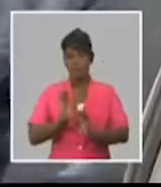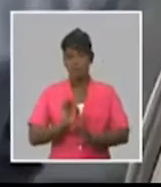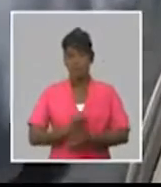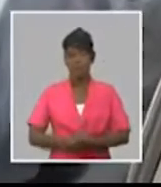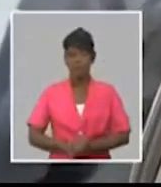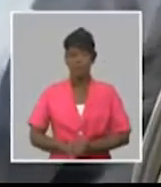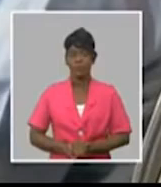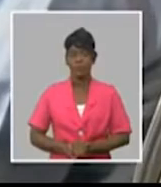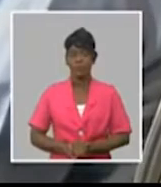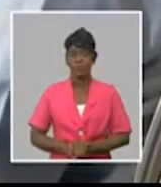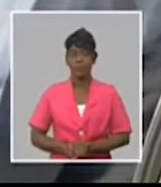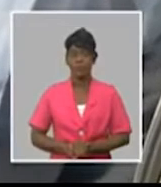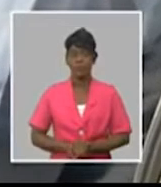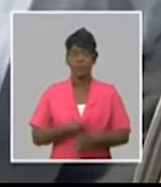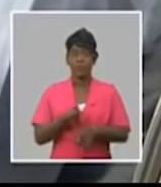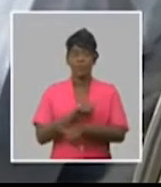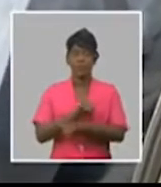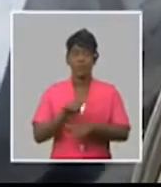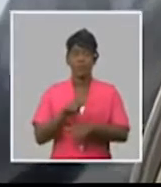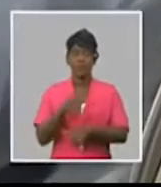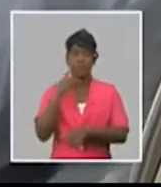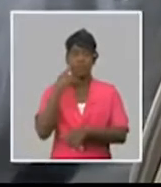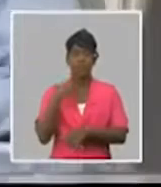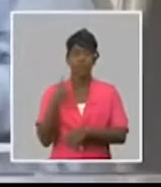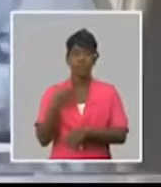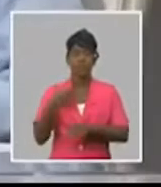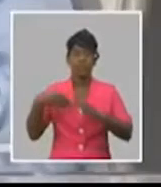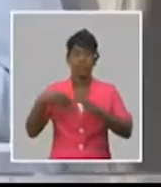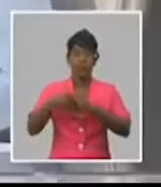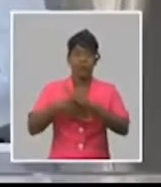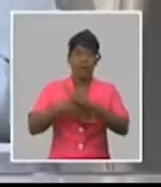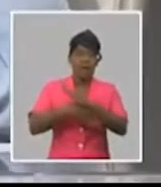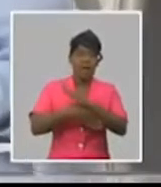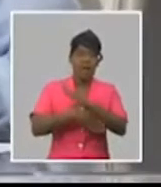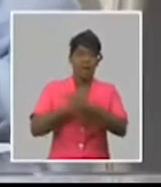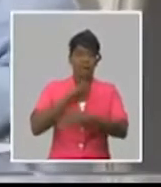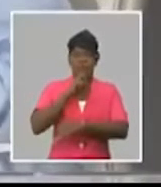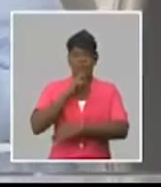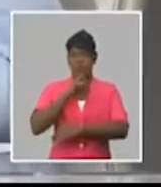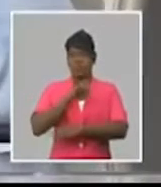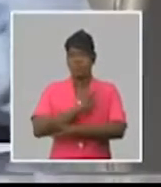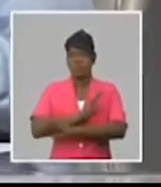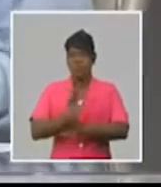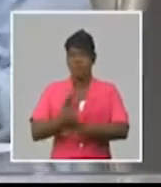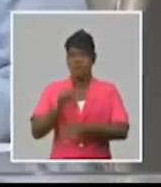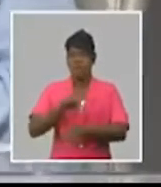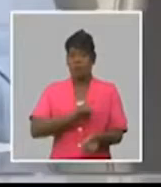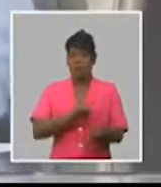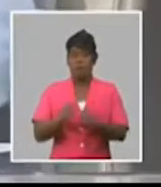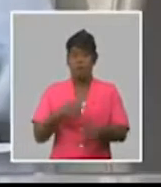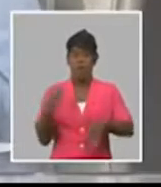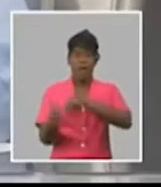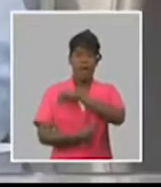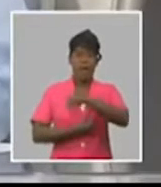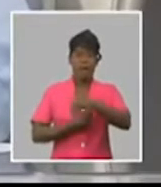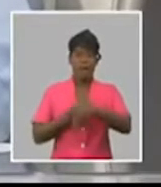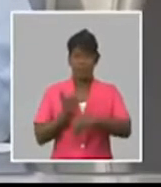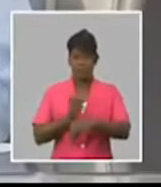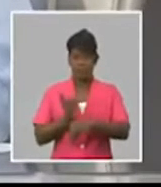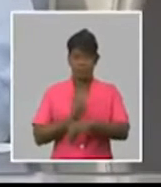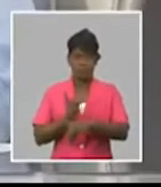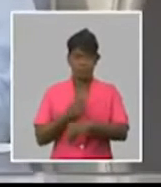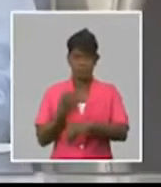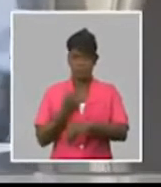ese sentido. O sea, no es algo que estemos haciendo porque no queda más remedio, que bueno, hay que renunciar a un sistema que